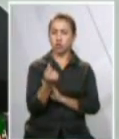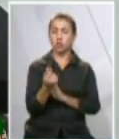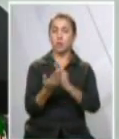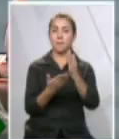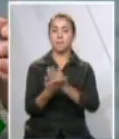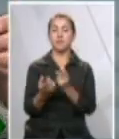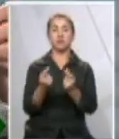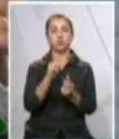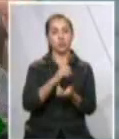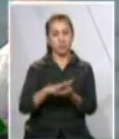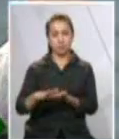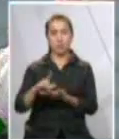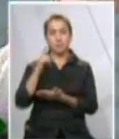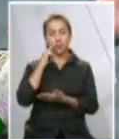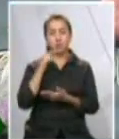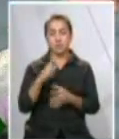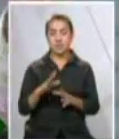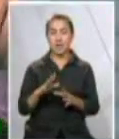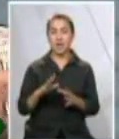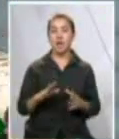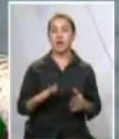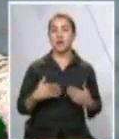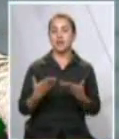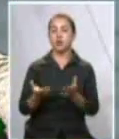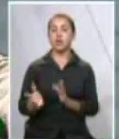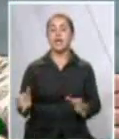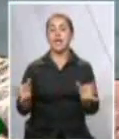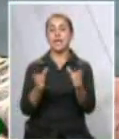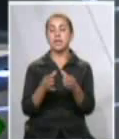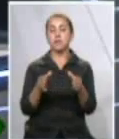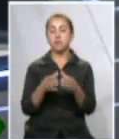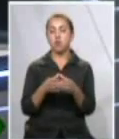no es gratuito, ya, y le acaban de dar un equipo a...